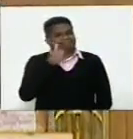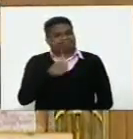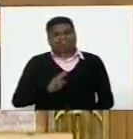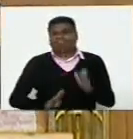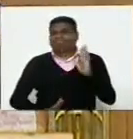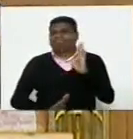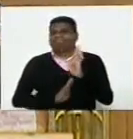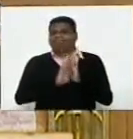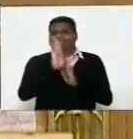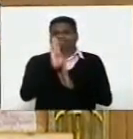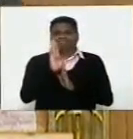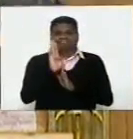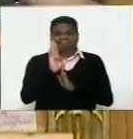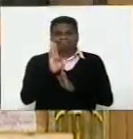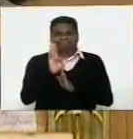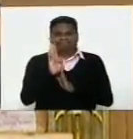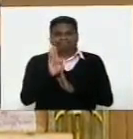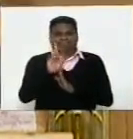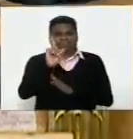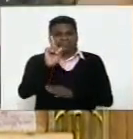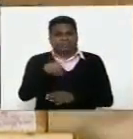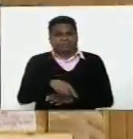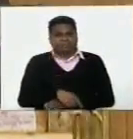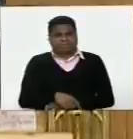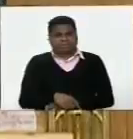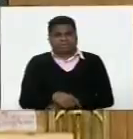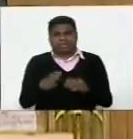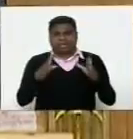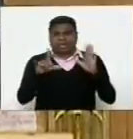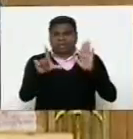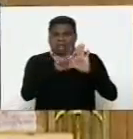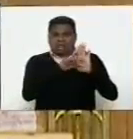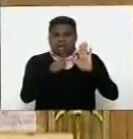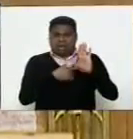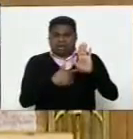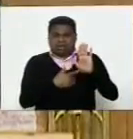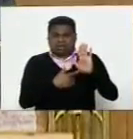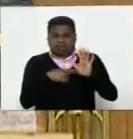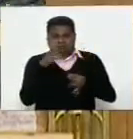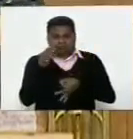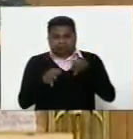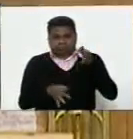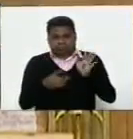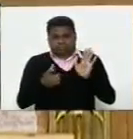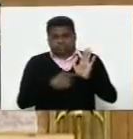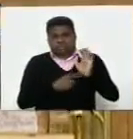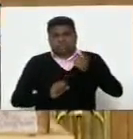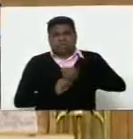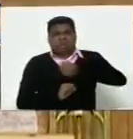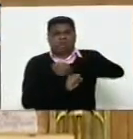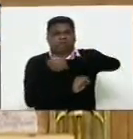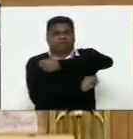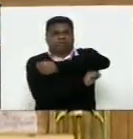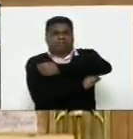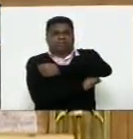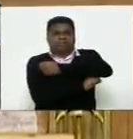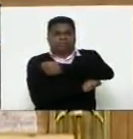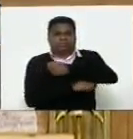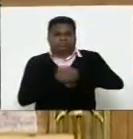avances en el terreno de nuestro marco jurídico, de lo que es el fundamento de la